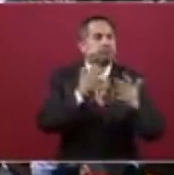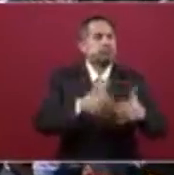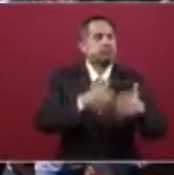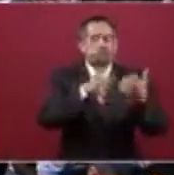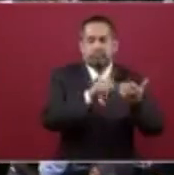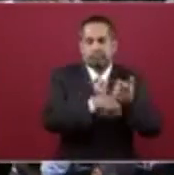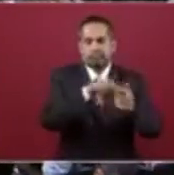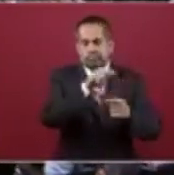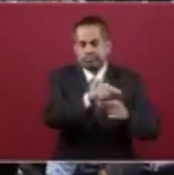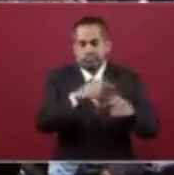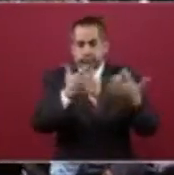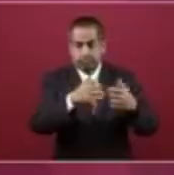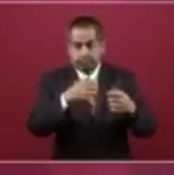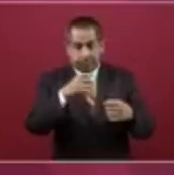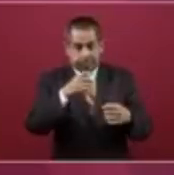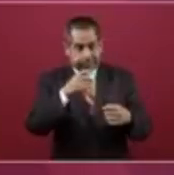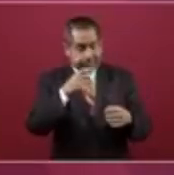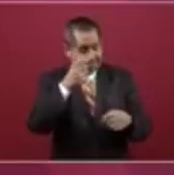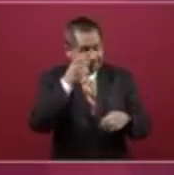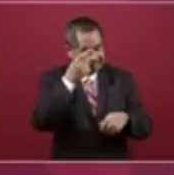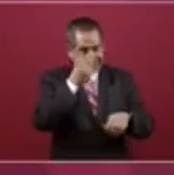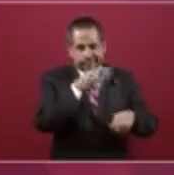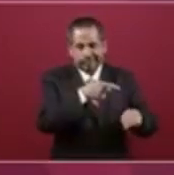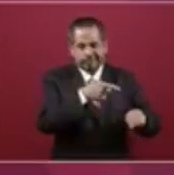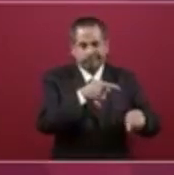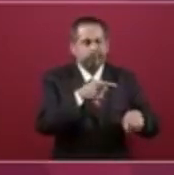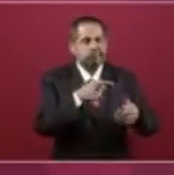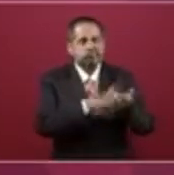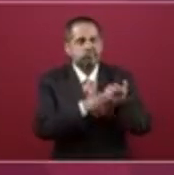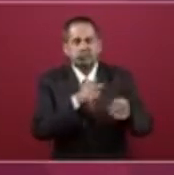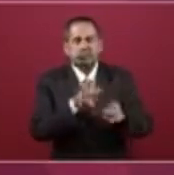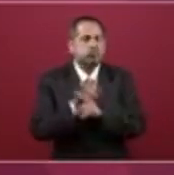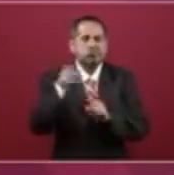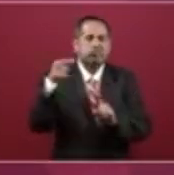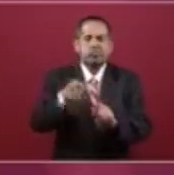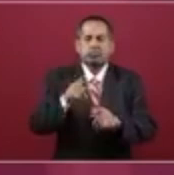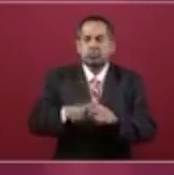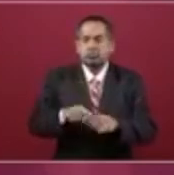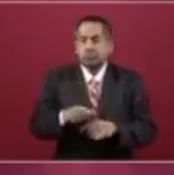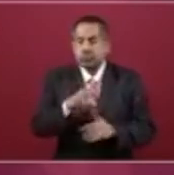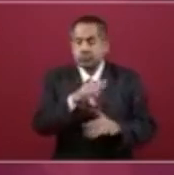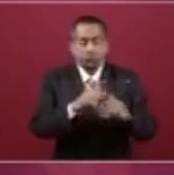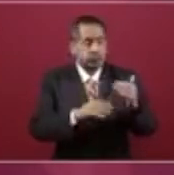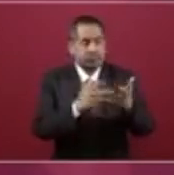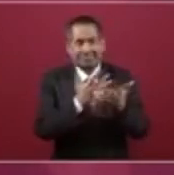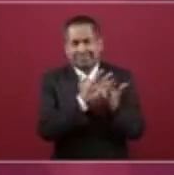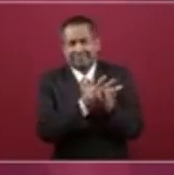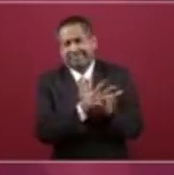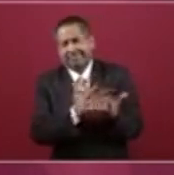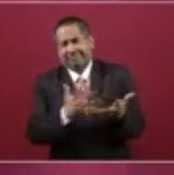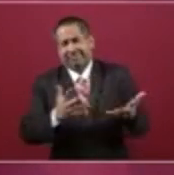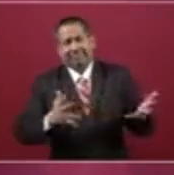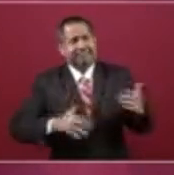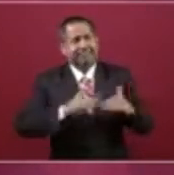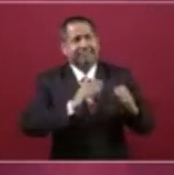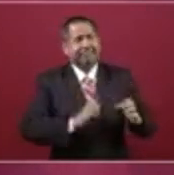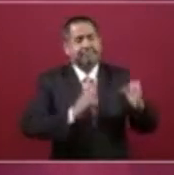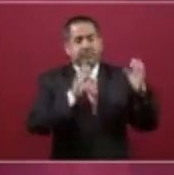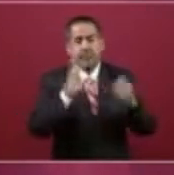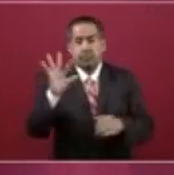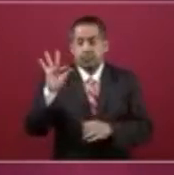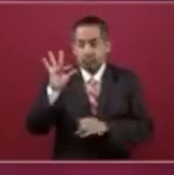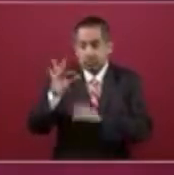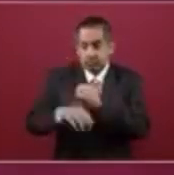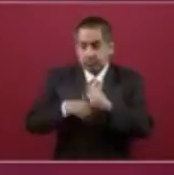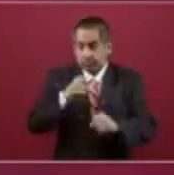Manager, se tomaron en cuenta varias cosas. La obra es una obra muy grande, tiene 40 años que no se